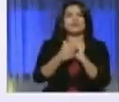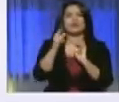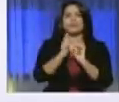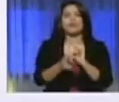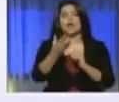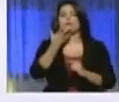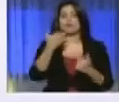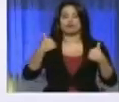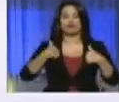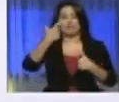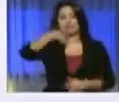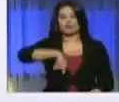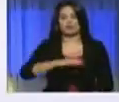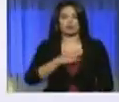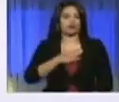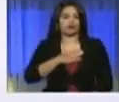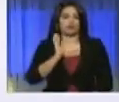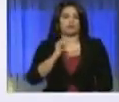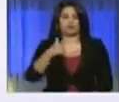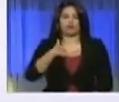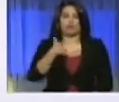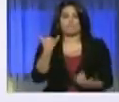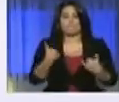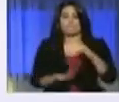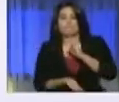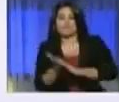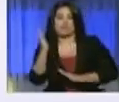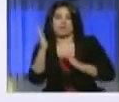ciudadano, ahora voy para mi casa, ¿verdad?